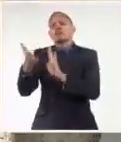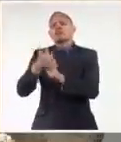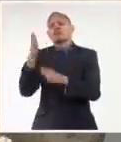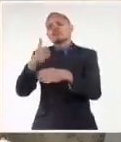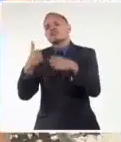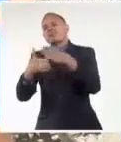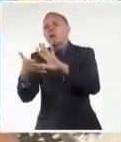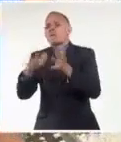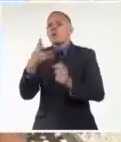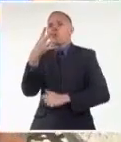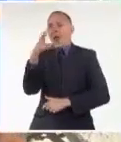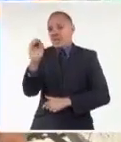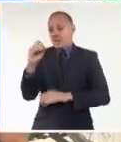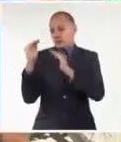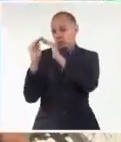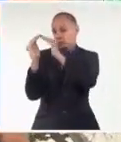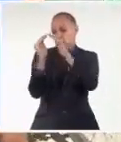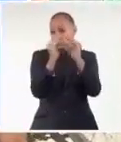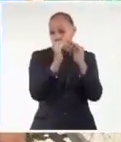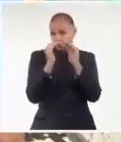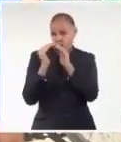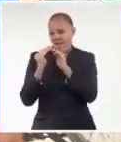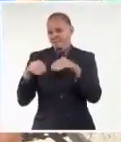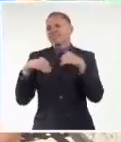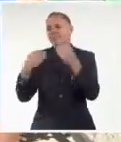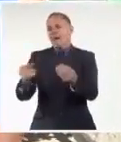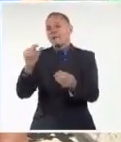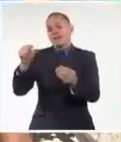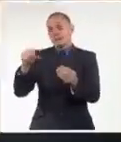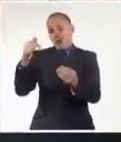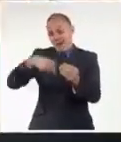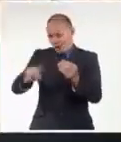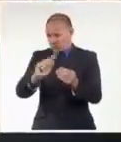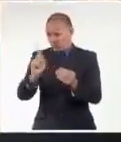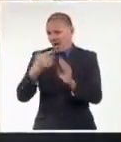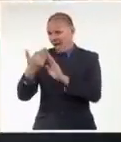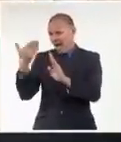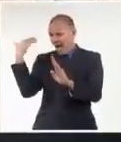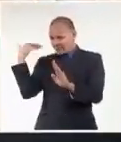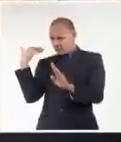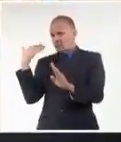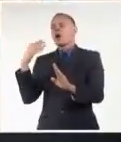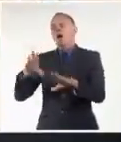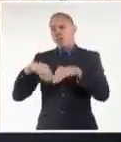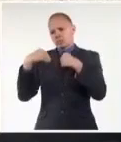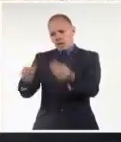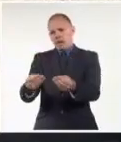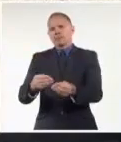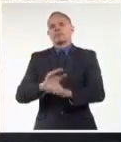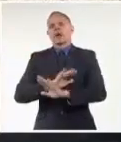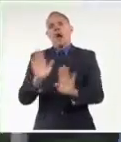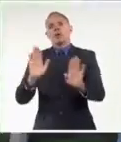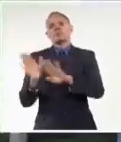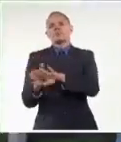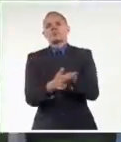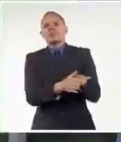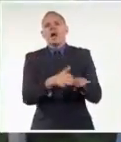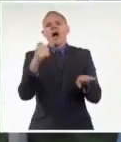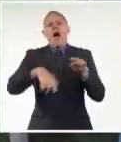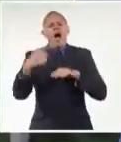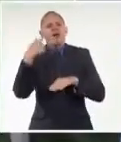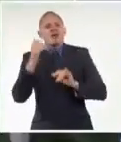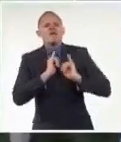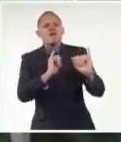de damnificados por eventos hidrometeorológicos anteriores. El jefe de gobierno de la República recibió información